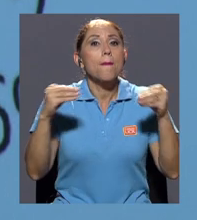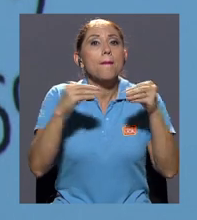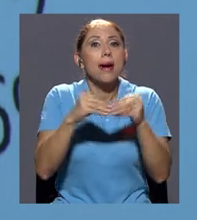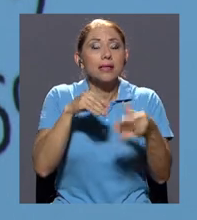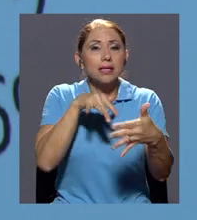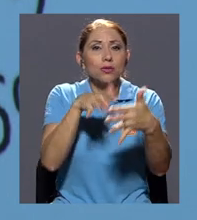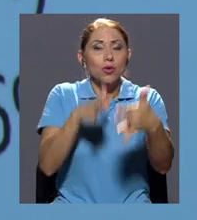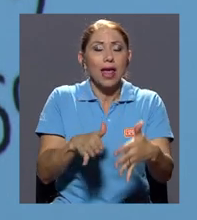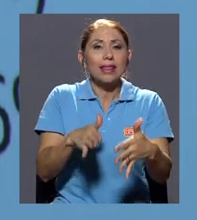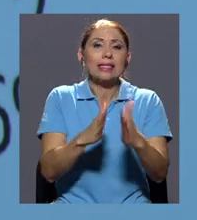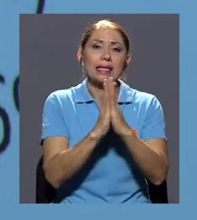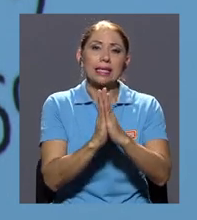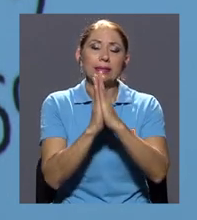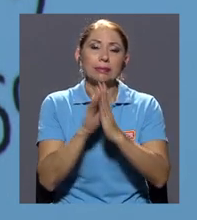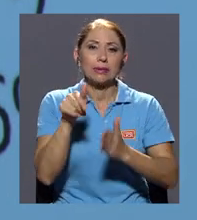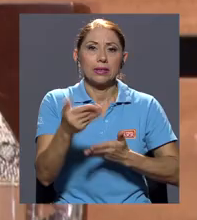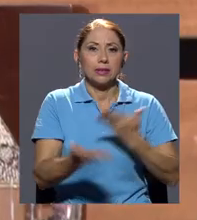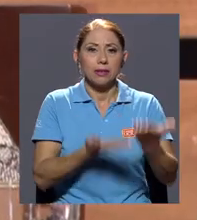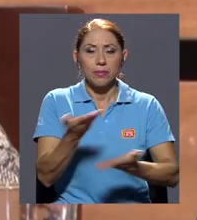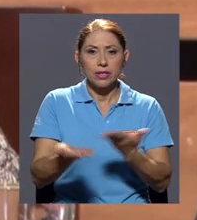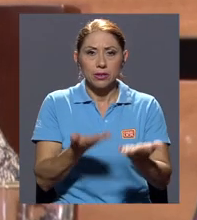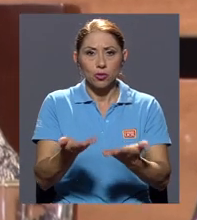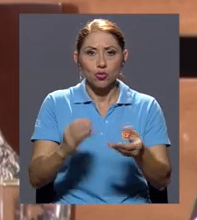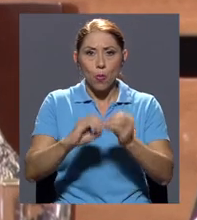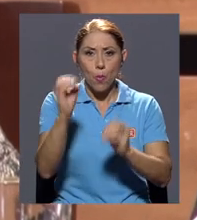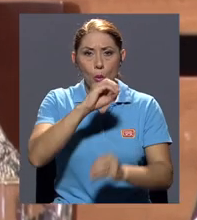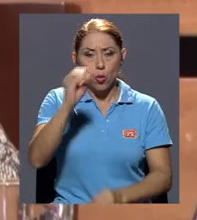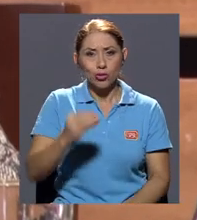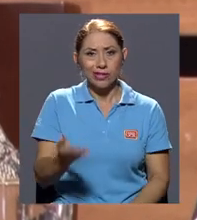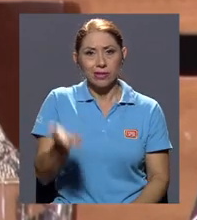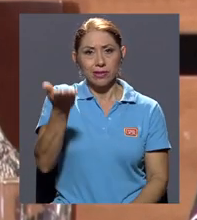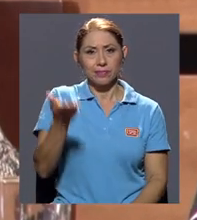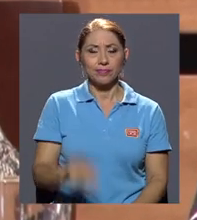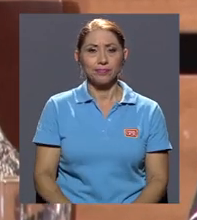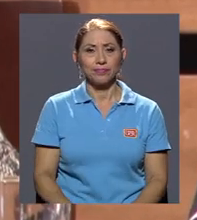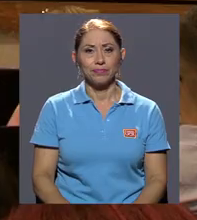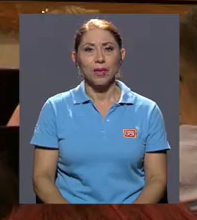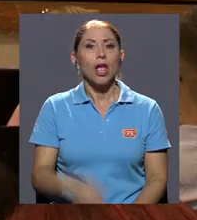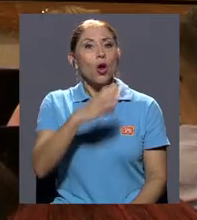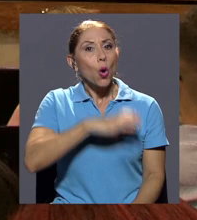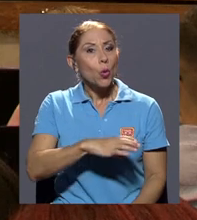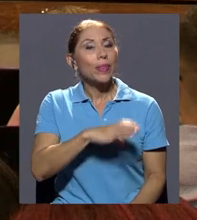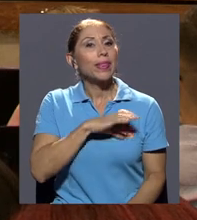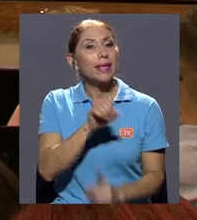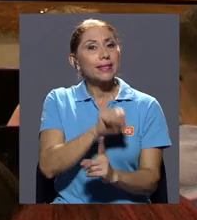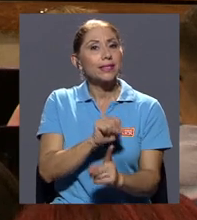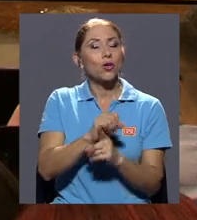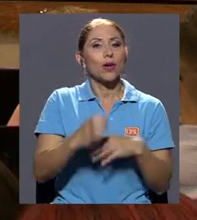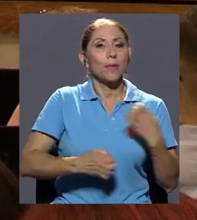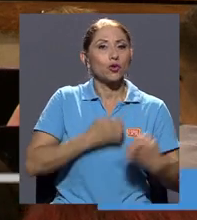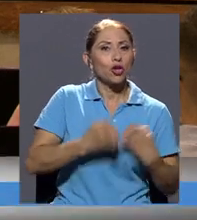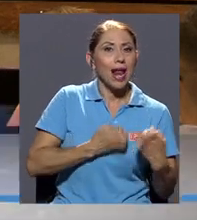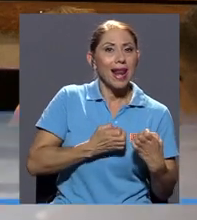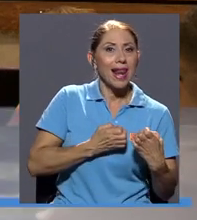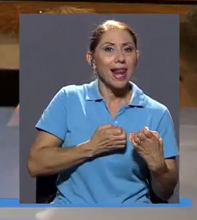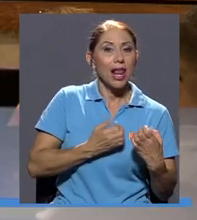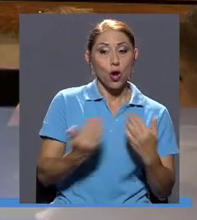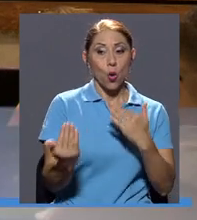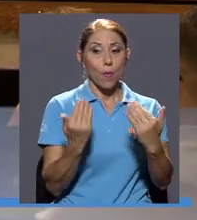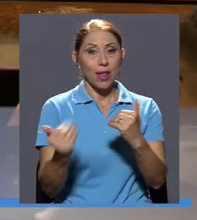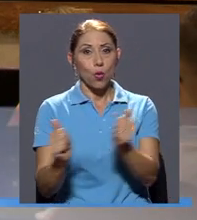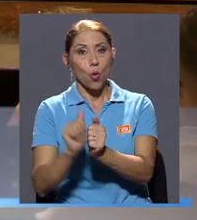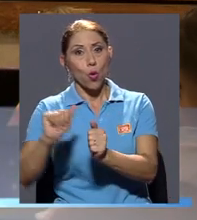estudiantes que solicitan estos servicios. En la condición emocional, a diferencia de otras discapacidades